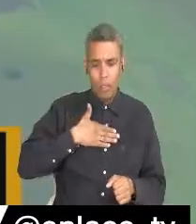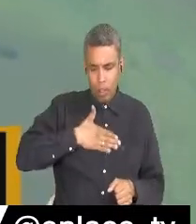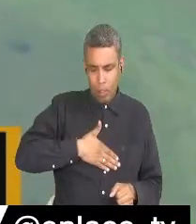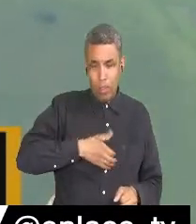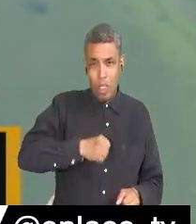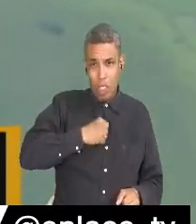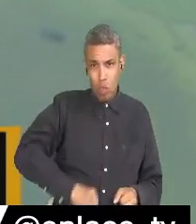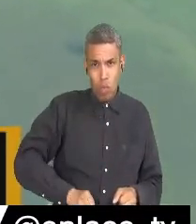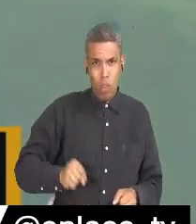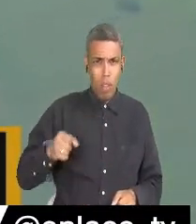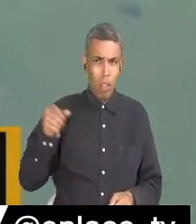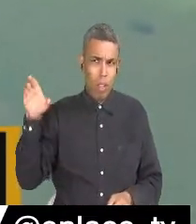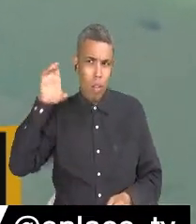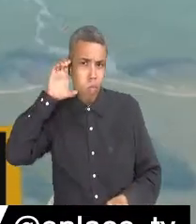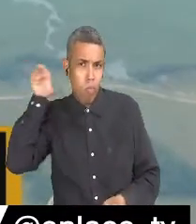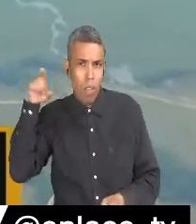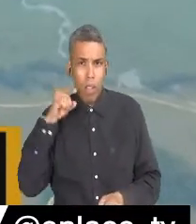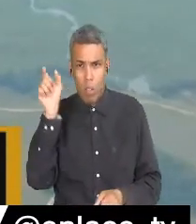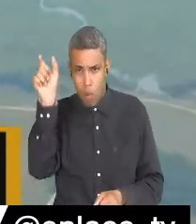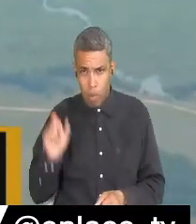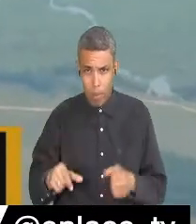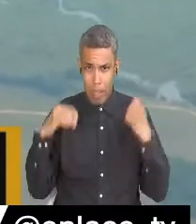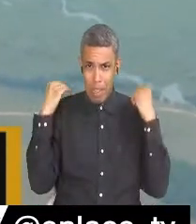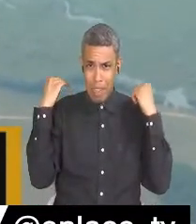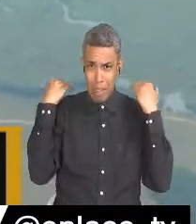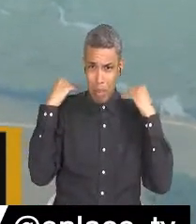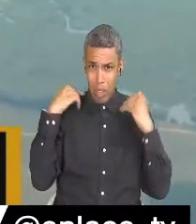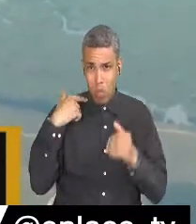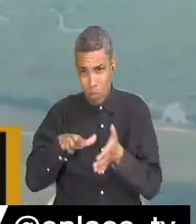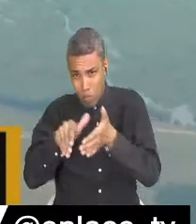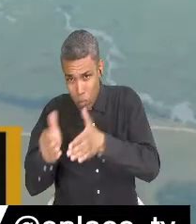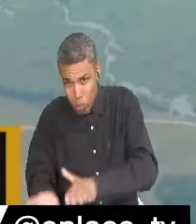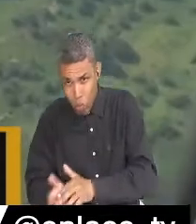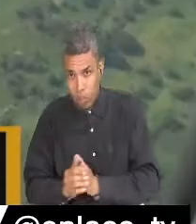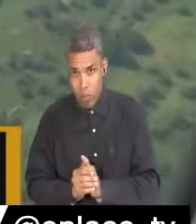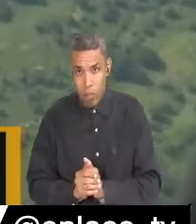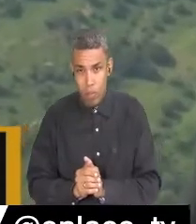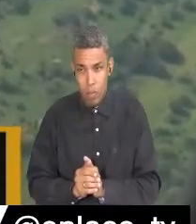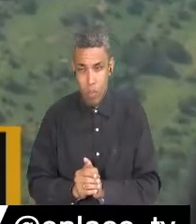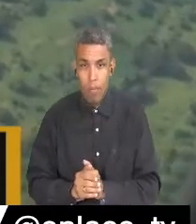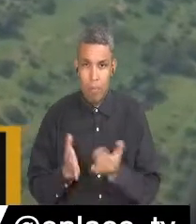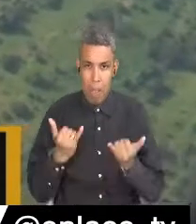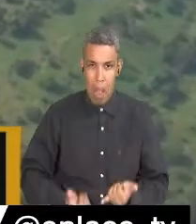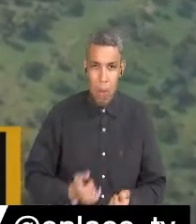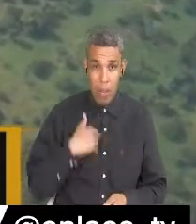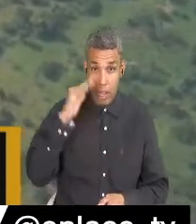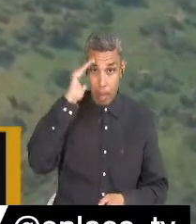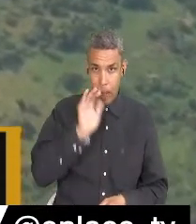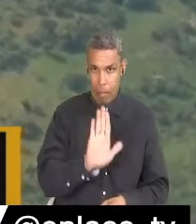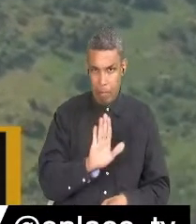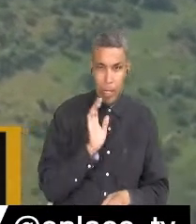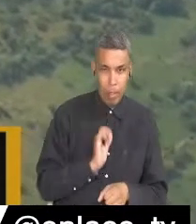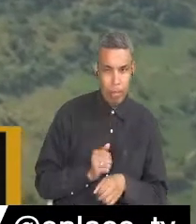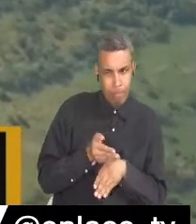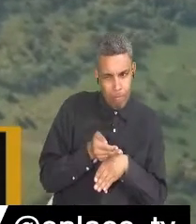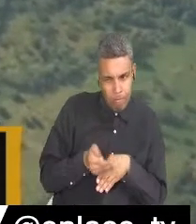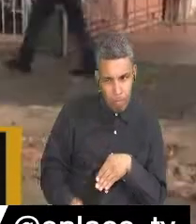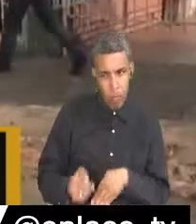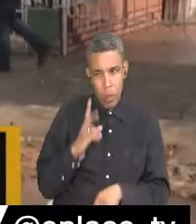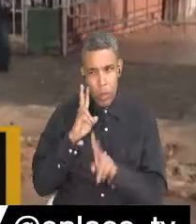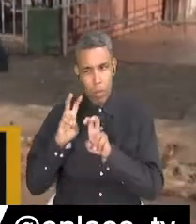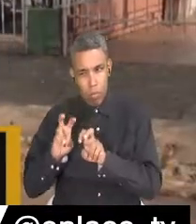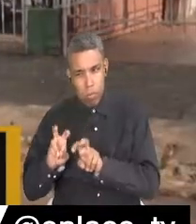el comando de la 5ª Brigada del Ejército se pronunció en las últimas horas y advirtió que se investigará el caso. Como se recordará,